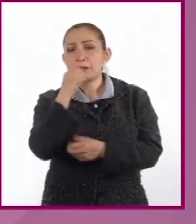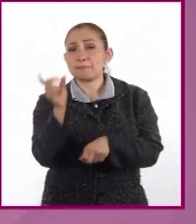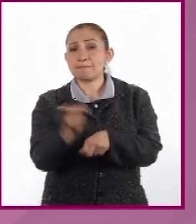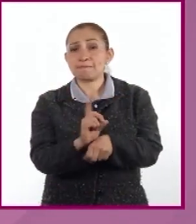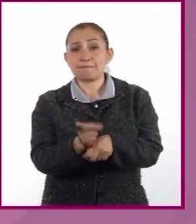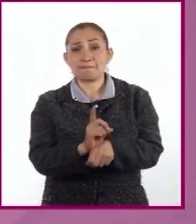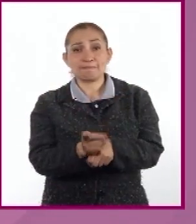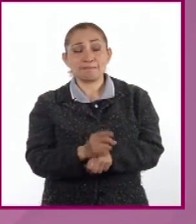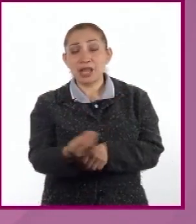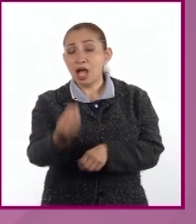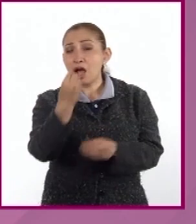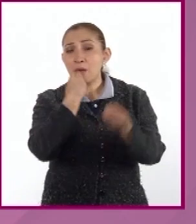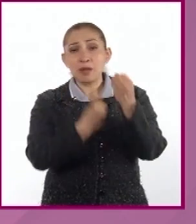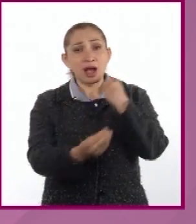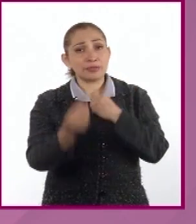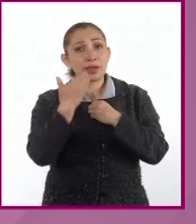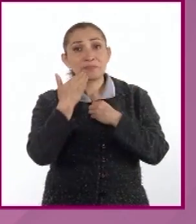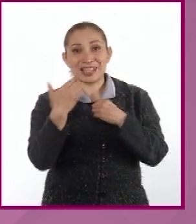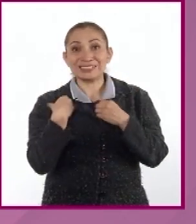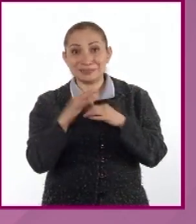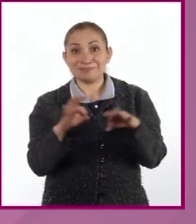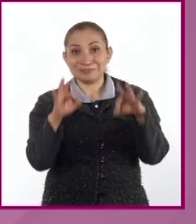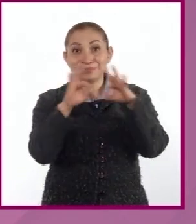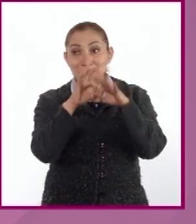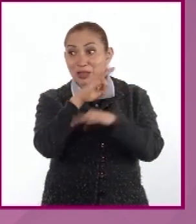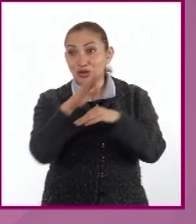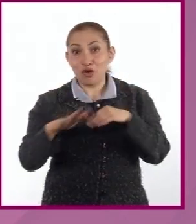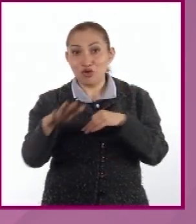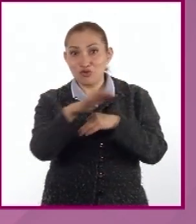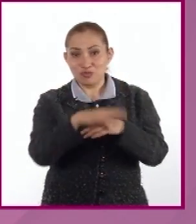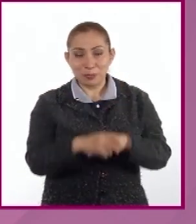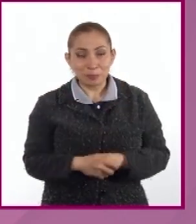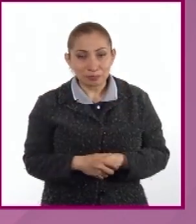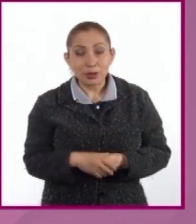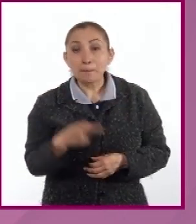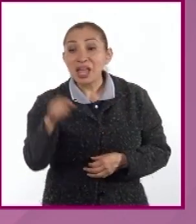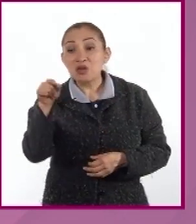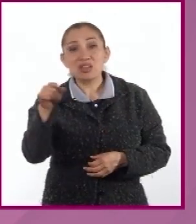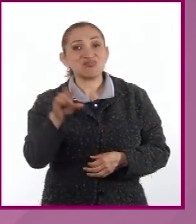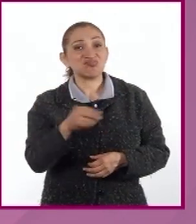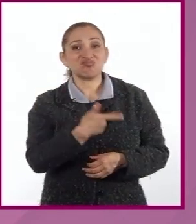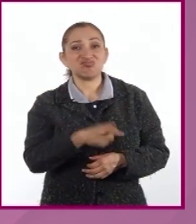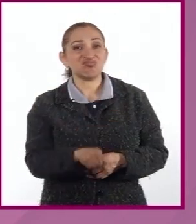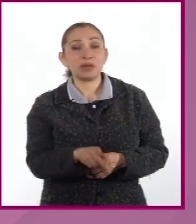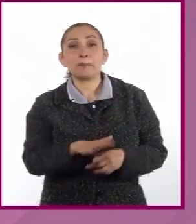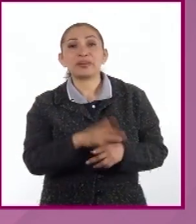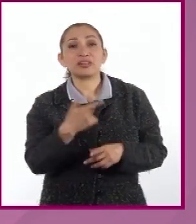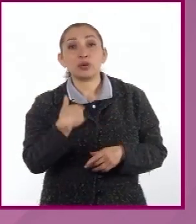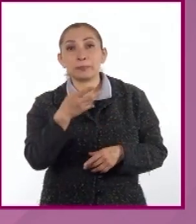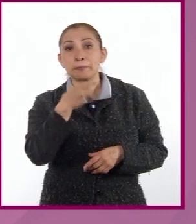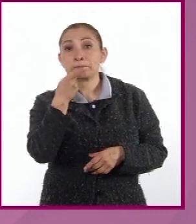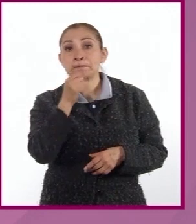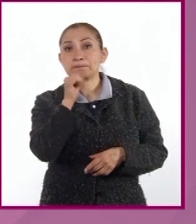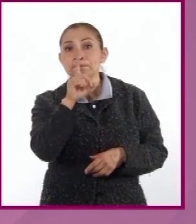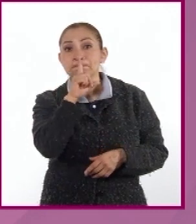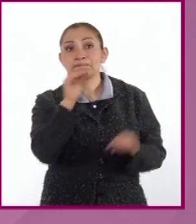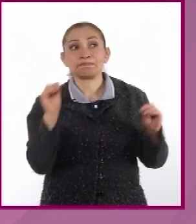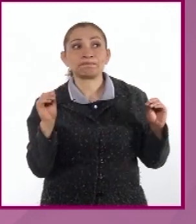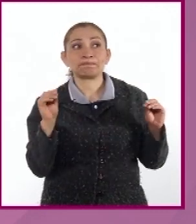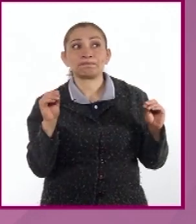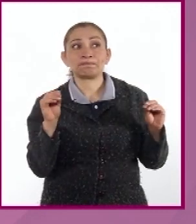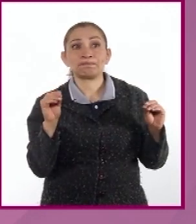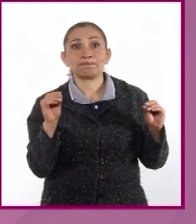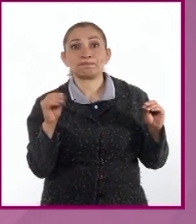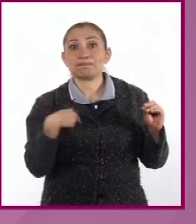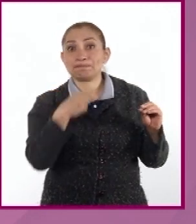días. La comida es un gran acontecimiento para todas y todos, menos para ella, pues no se le permite hablar. Y no es porque